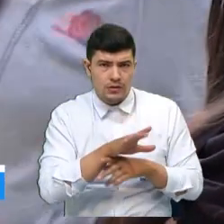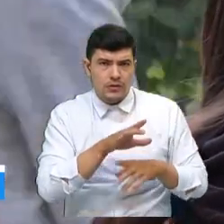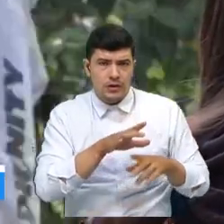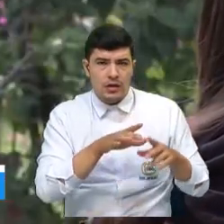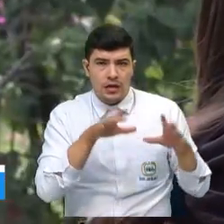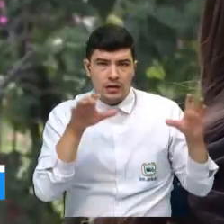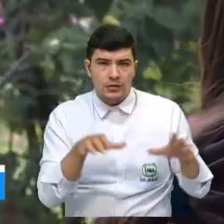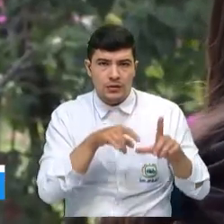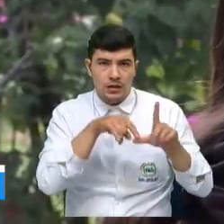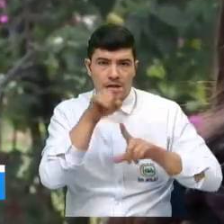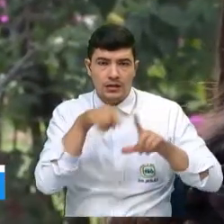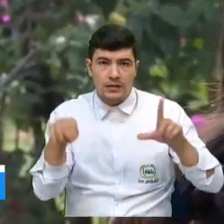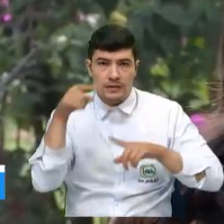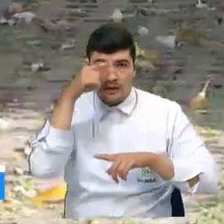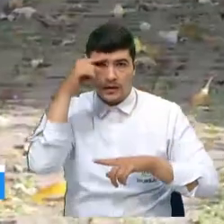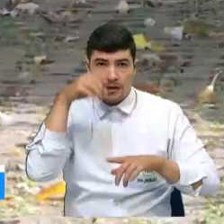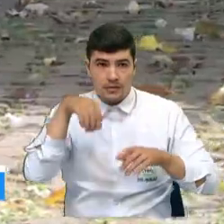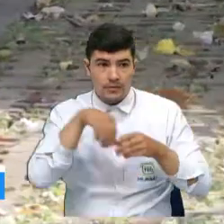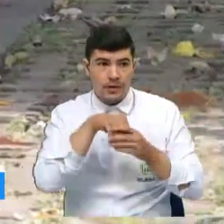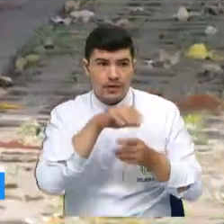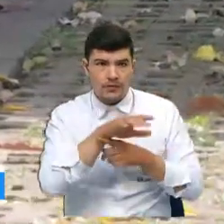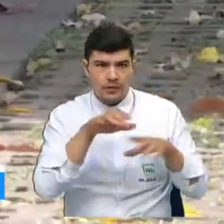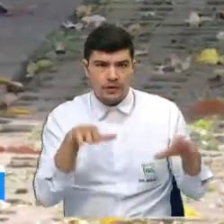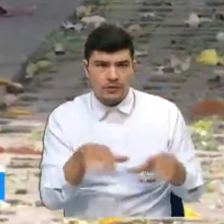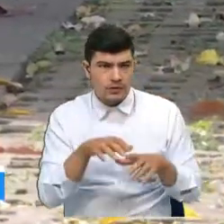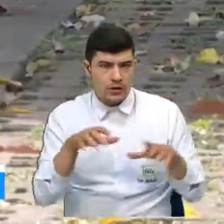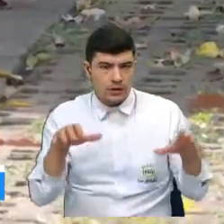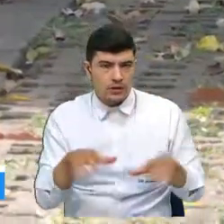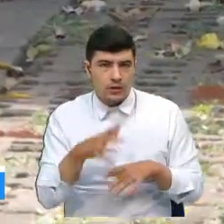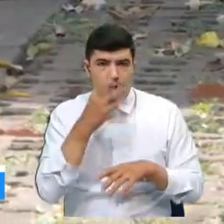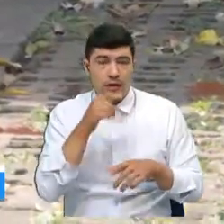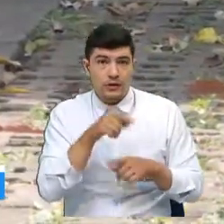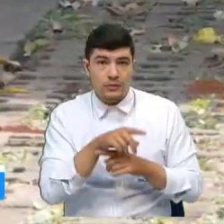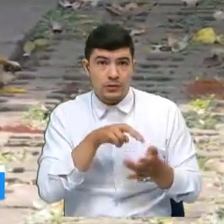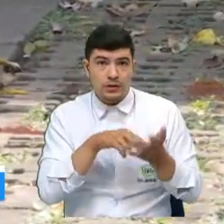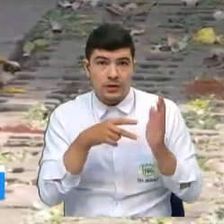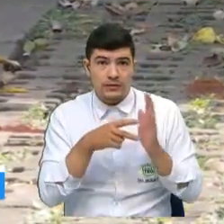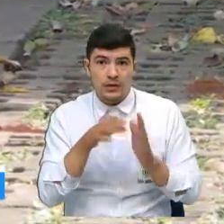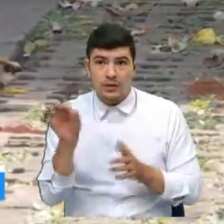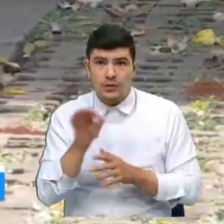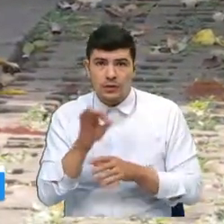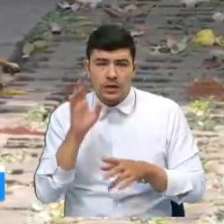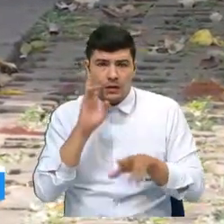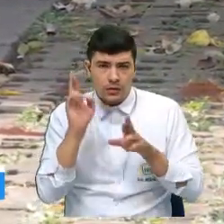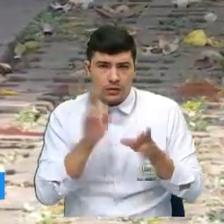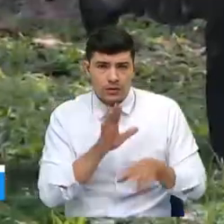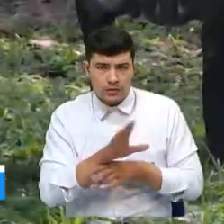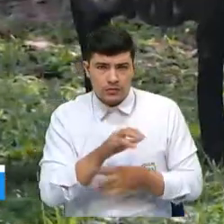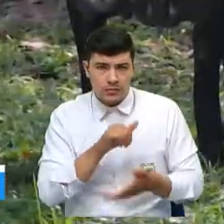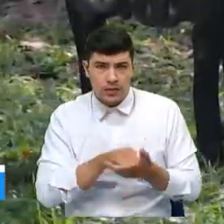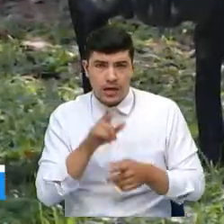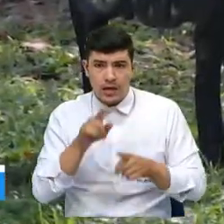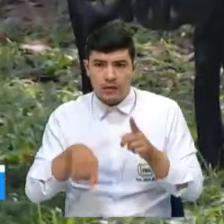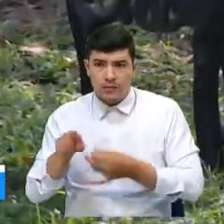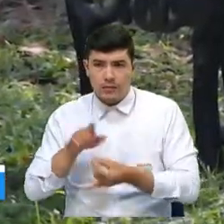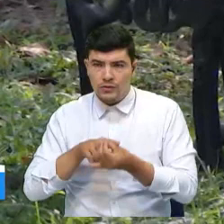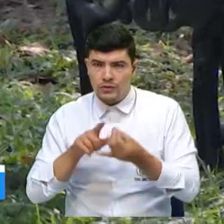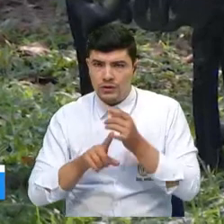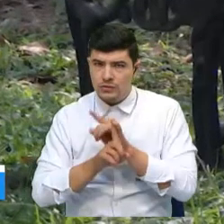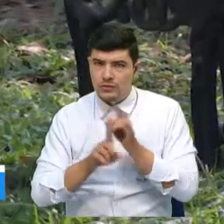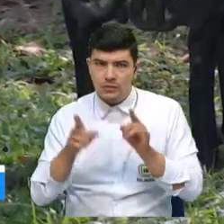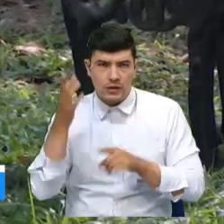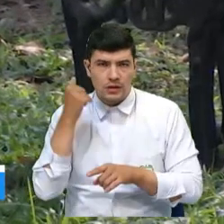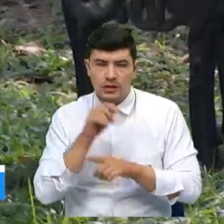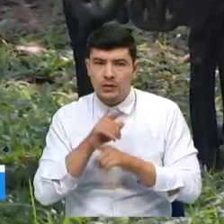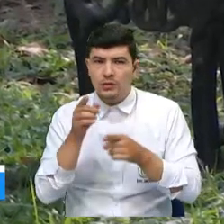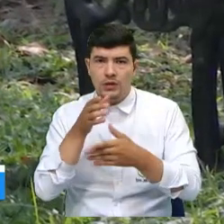delictiva, que es la cifra negra. La cifra negra dentro de la parte delictiva significa o connota los casos que no se